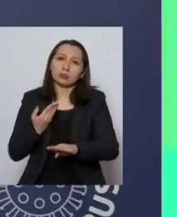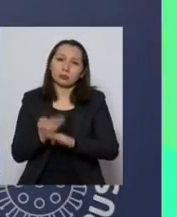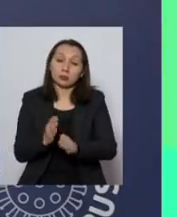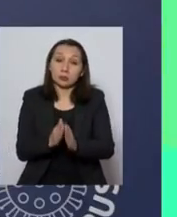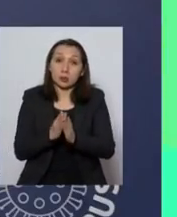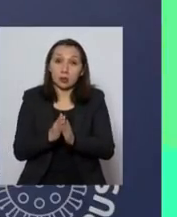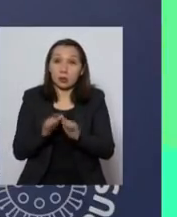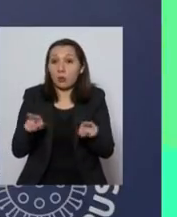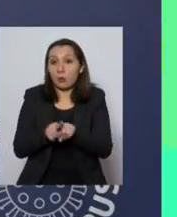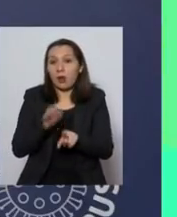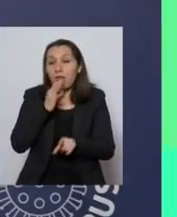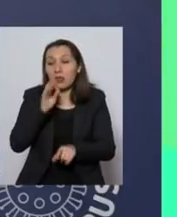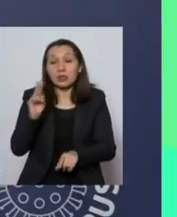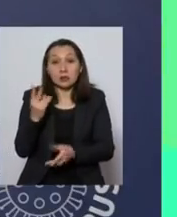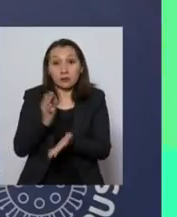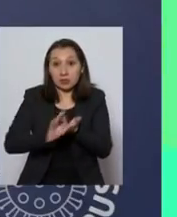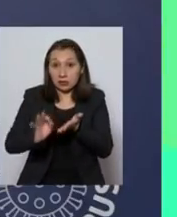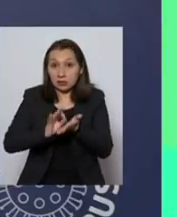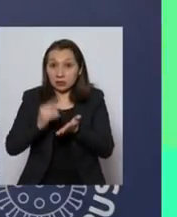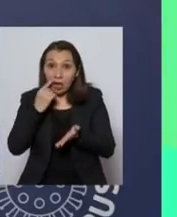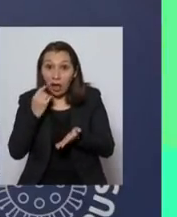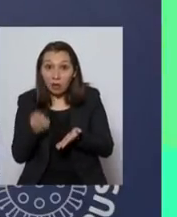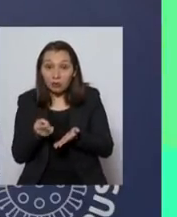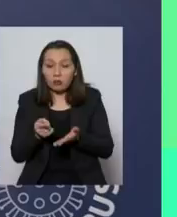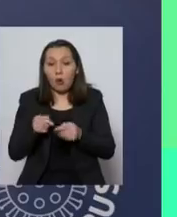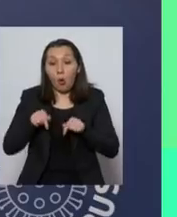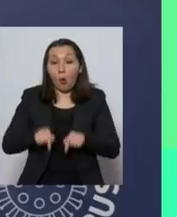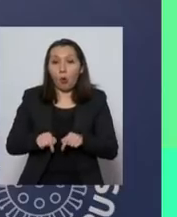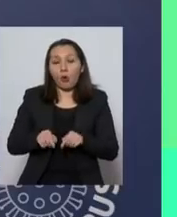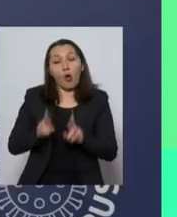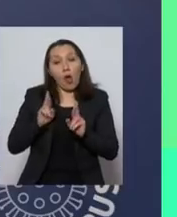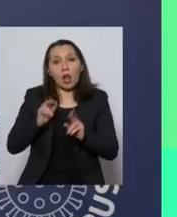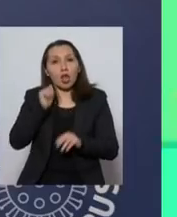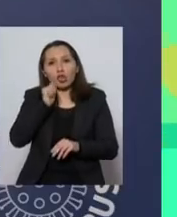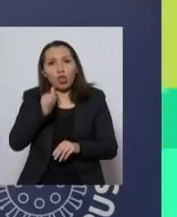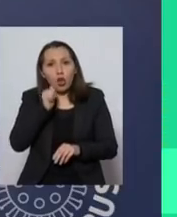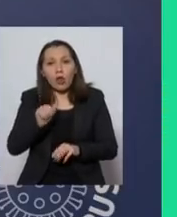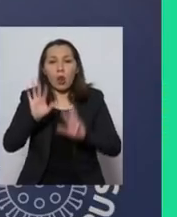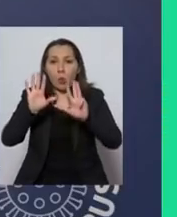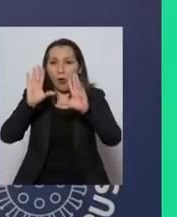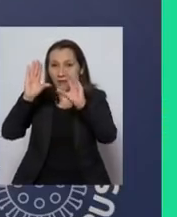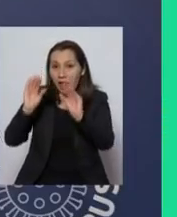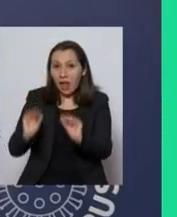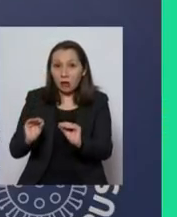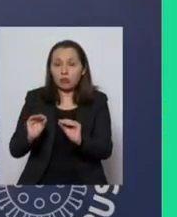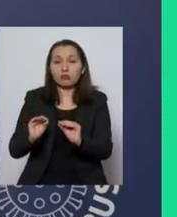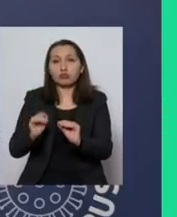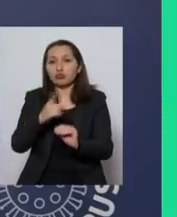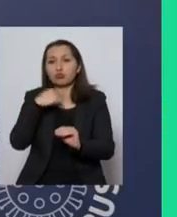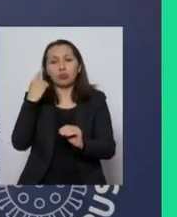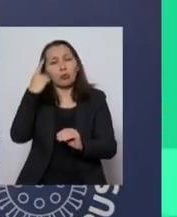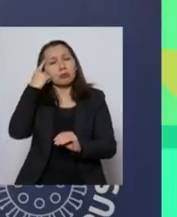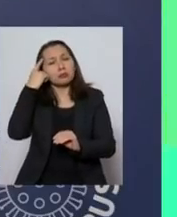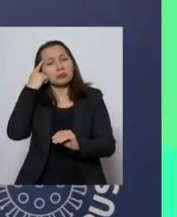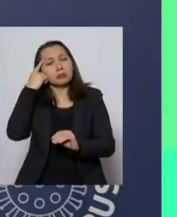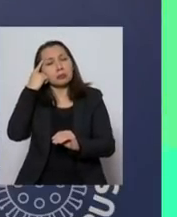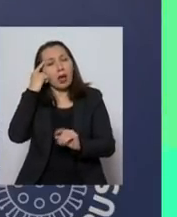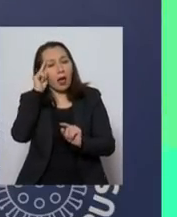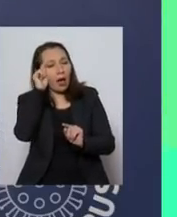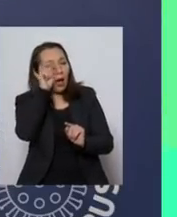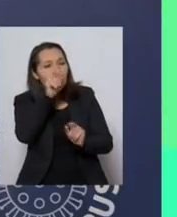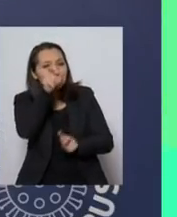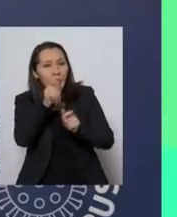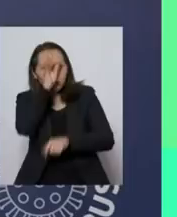como decía el subsecretario, que hoy día por lo menos, y ojalá todos los días a las 9 de la noche, dirijamos nuestro pensamiento a